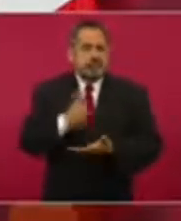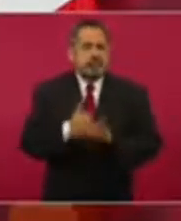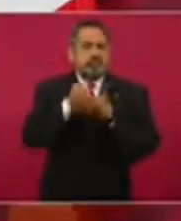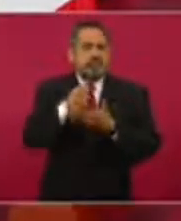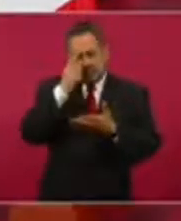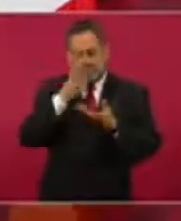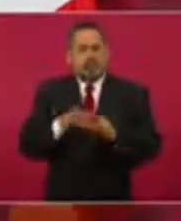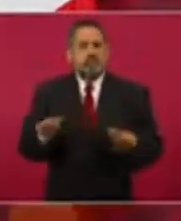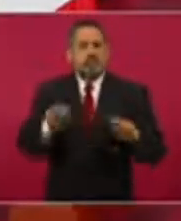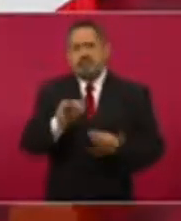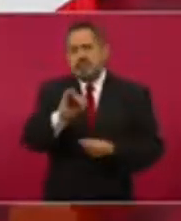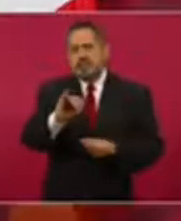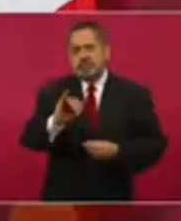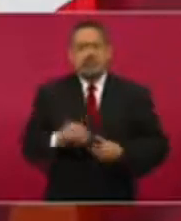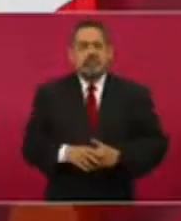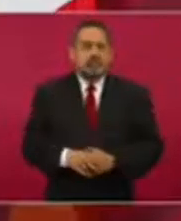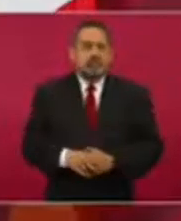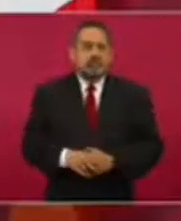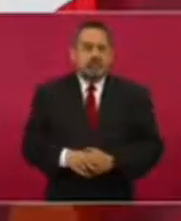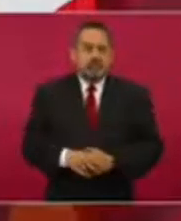ayudar.